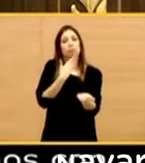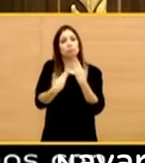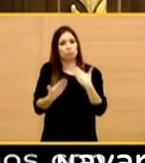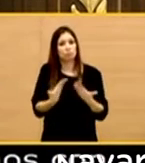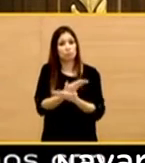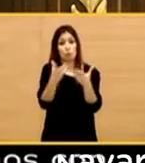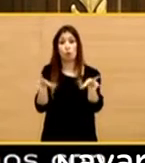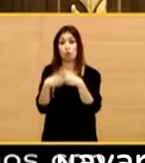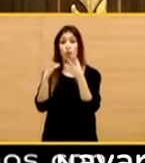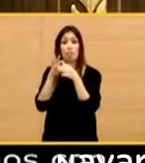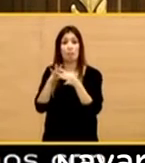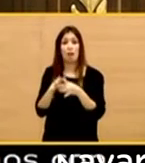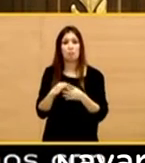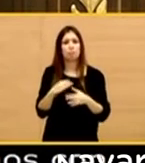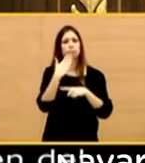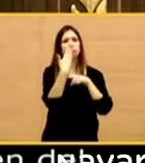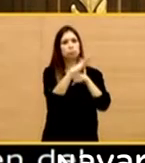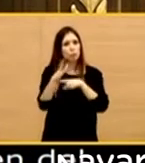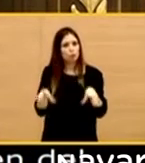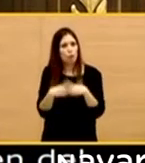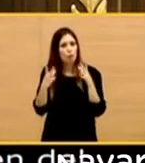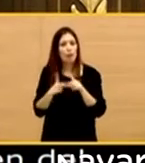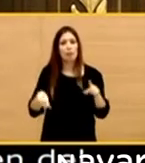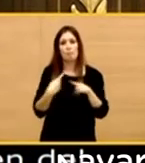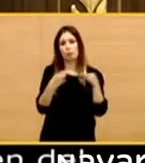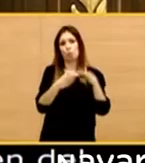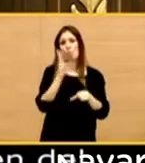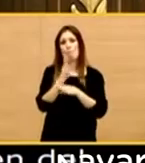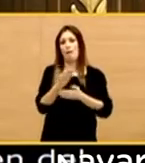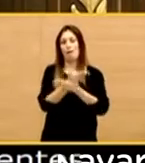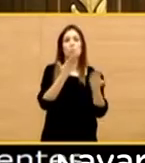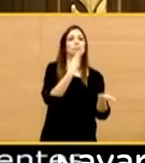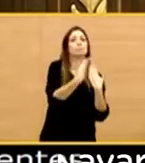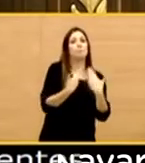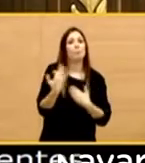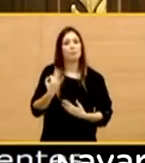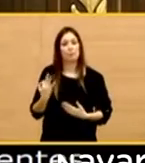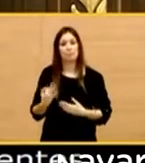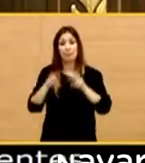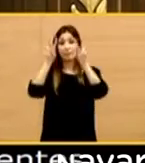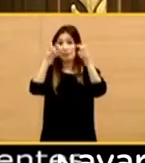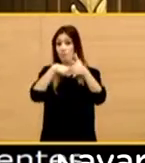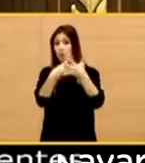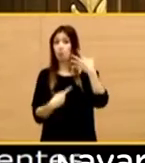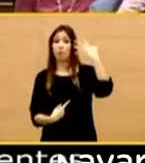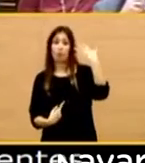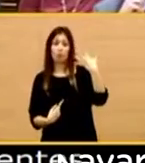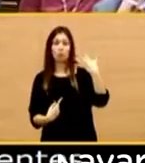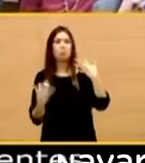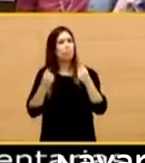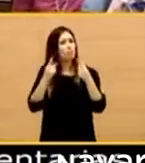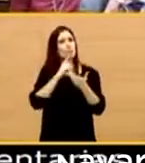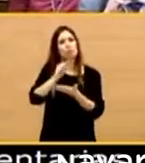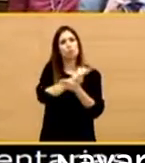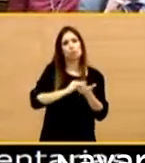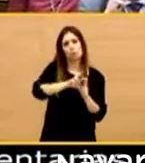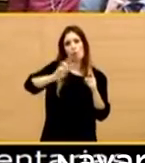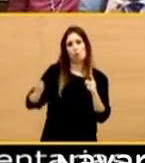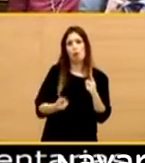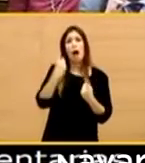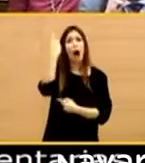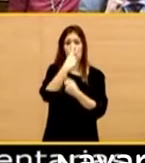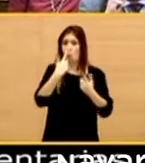los agentes sociales y entre las fuerzas parlamentarias. Cinco desafíos que necesitan soluciones, algunas muy urgentes,